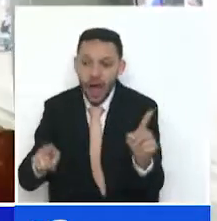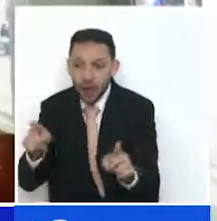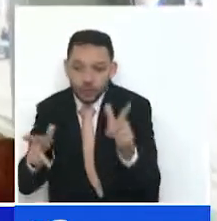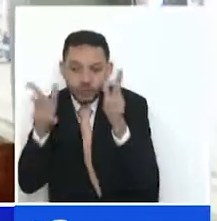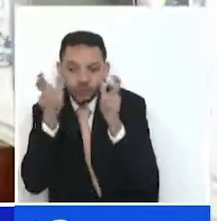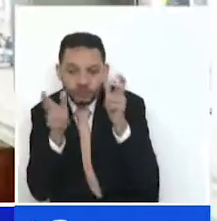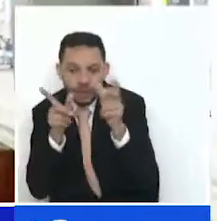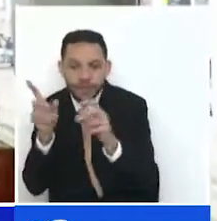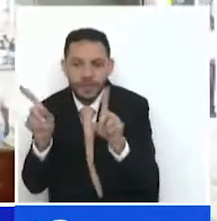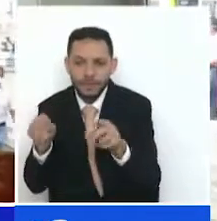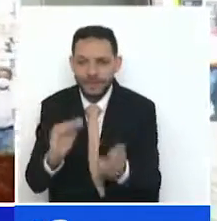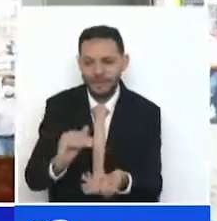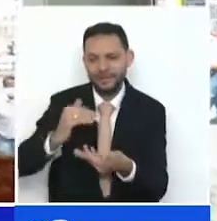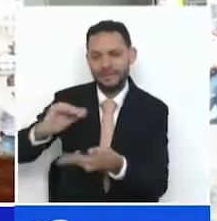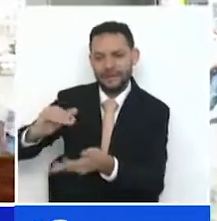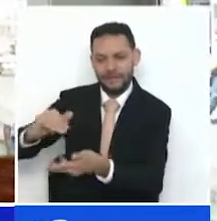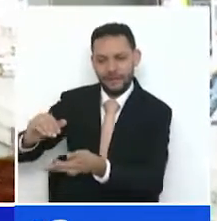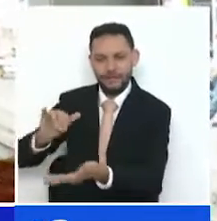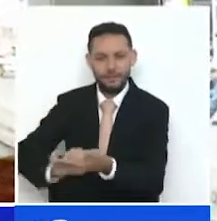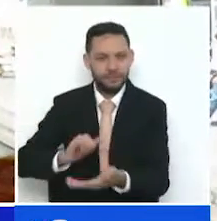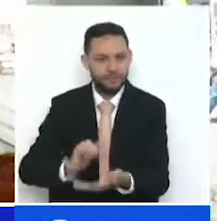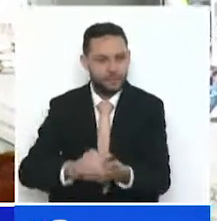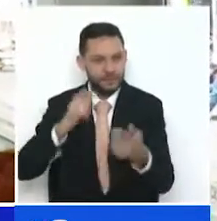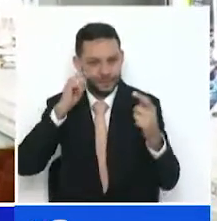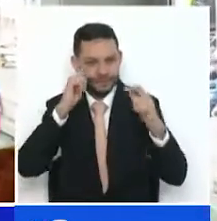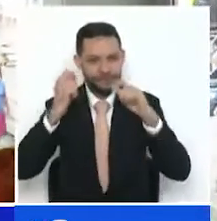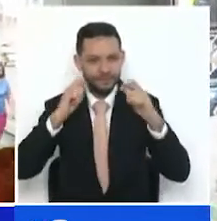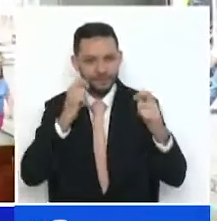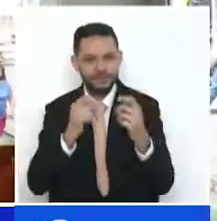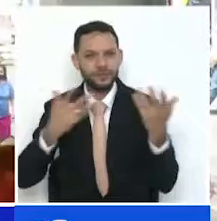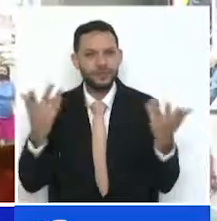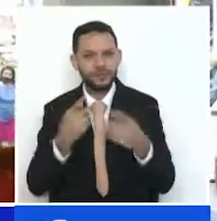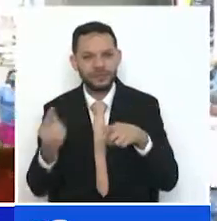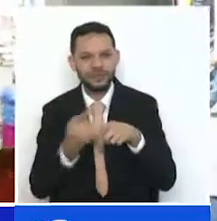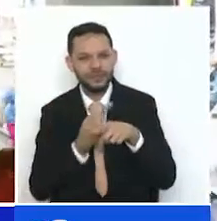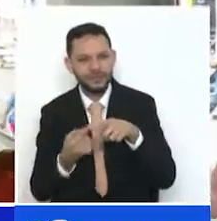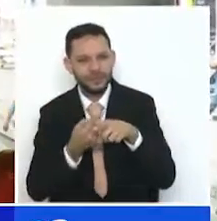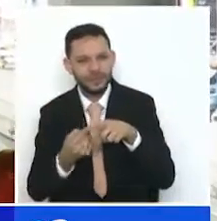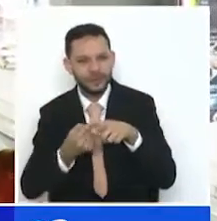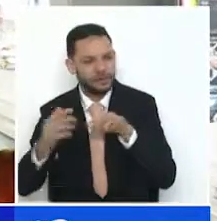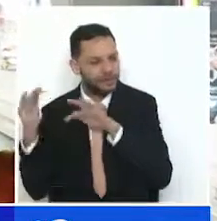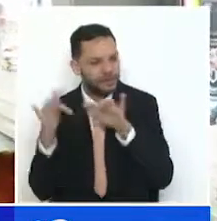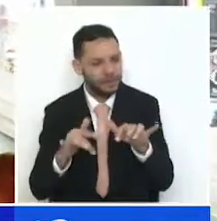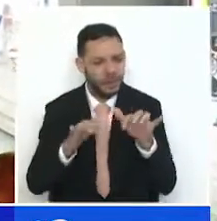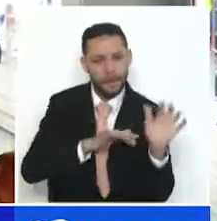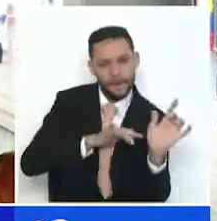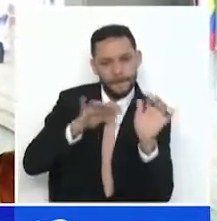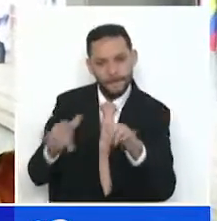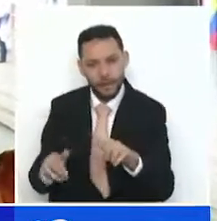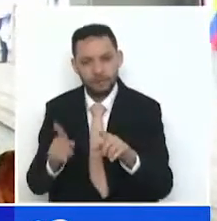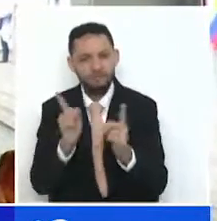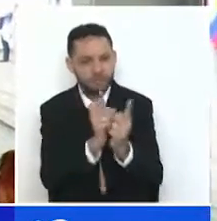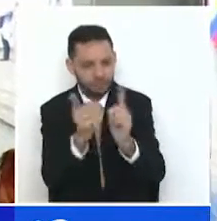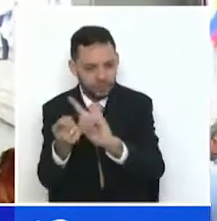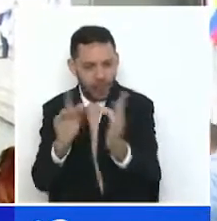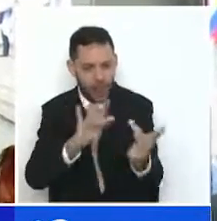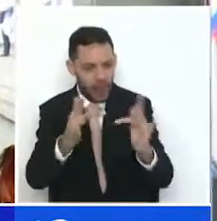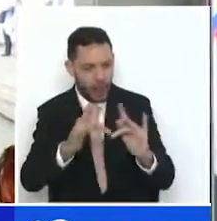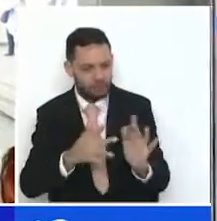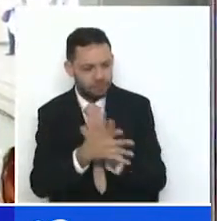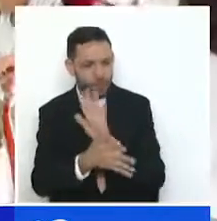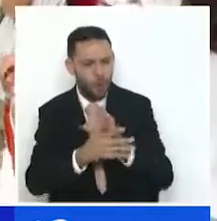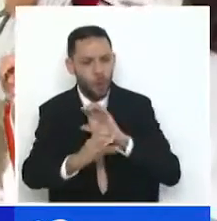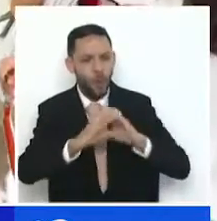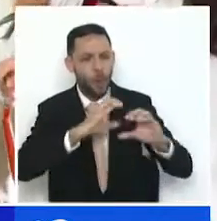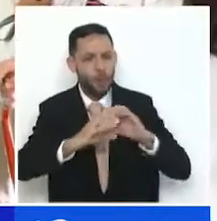atentamente. Esta semana se dio inicio a la estrategia en las estaciones de transporte masivo, donde cuenteros también estuvieron presentes compartiendo dichas publicaciones a